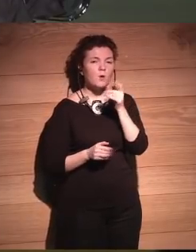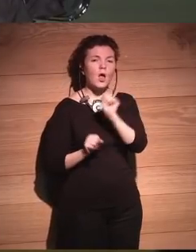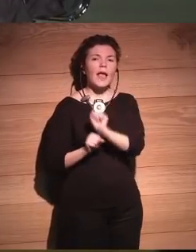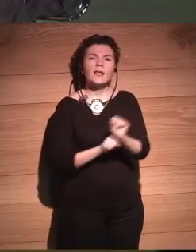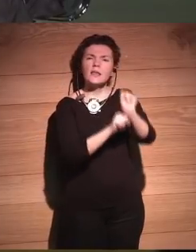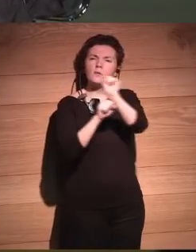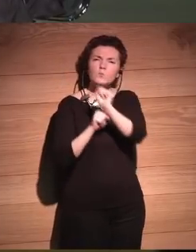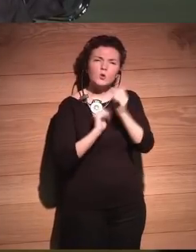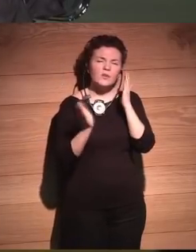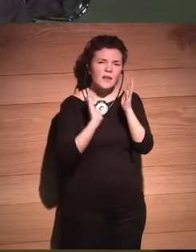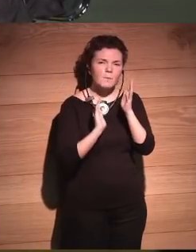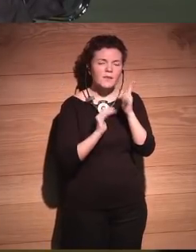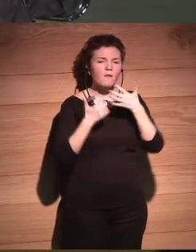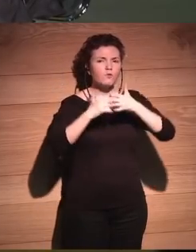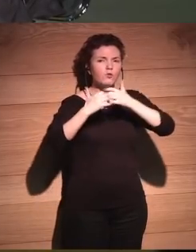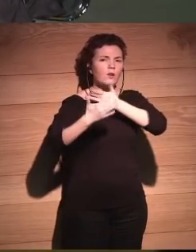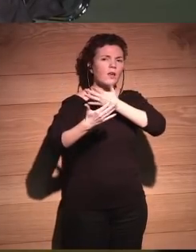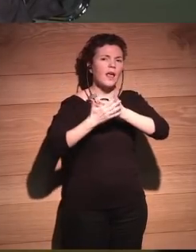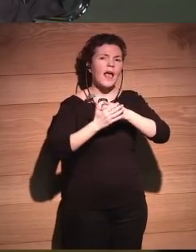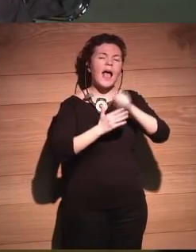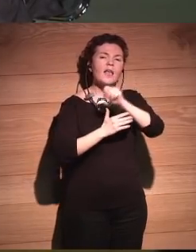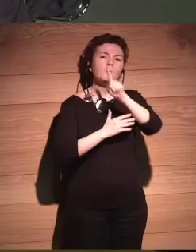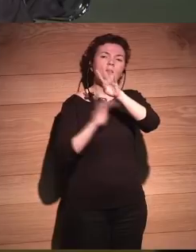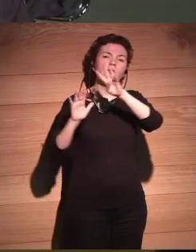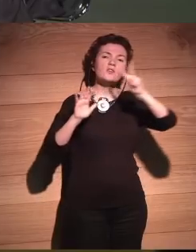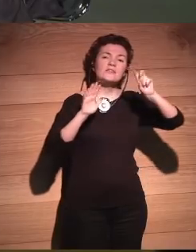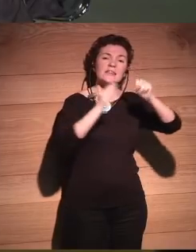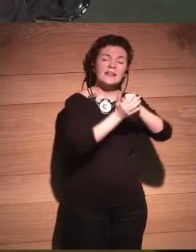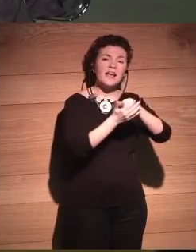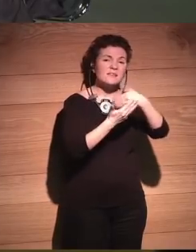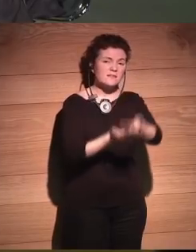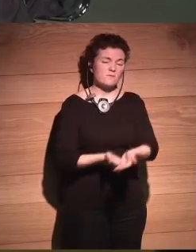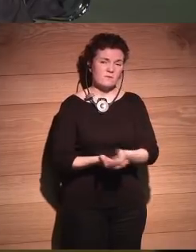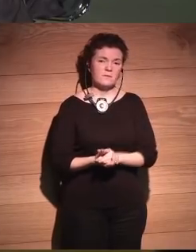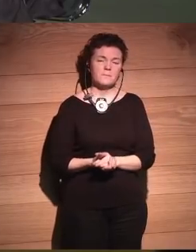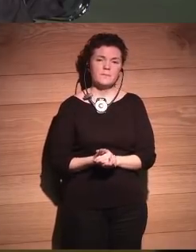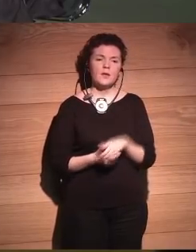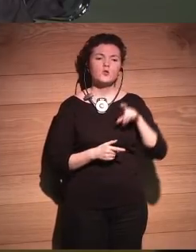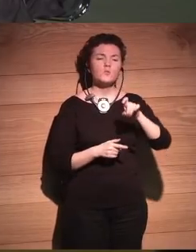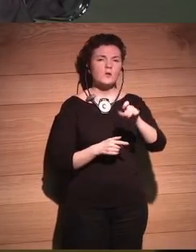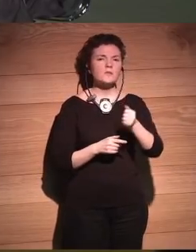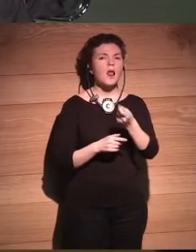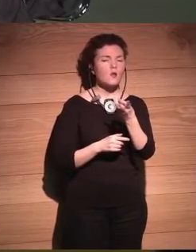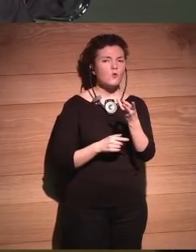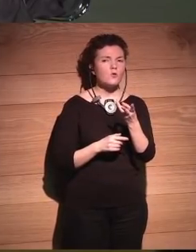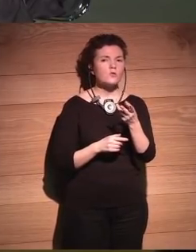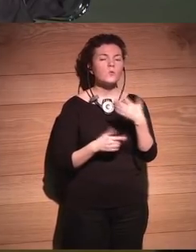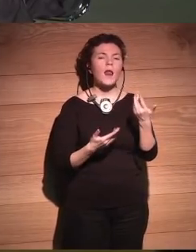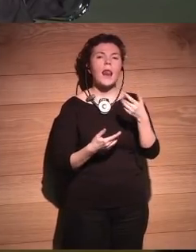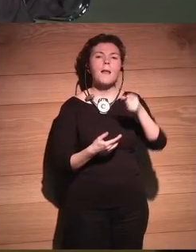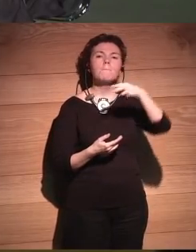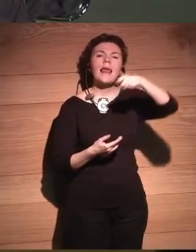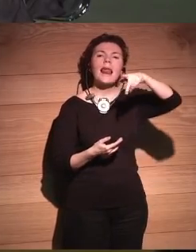inmunoterapia lleva funcionando desde los años 70 y muchos tumores inmunogénicos son